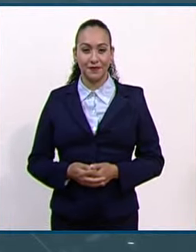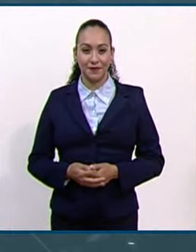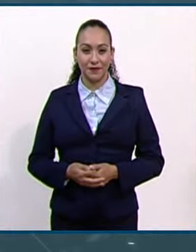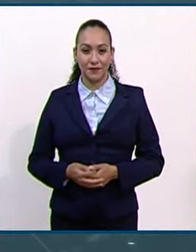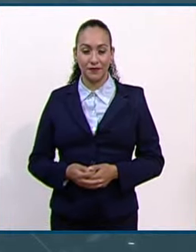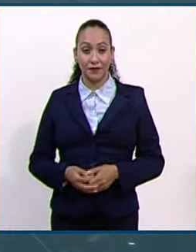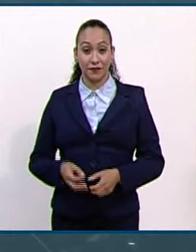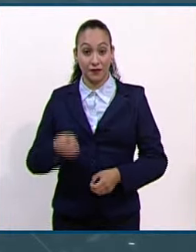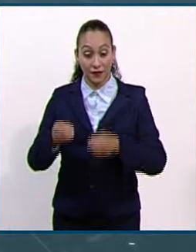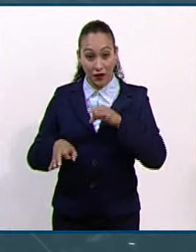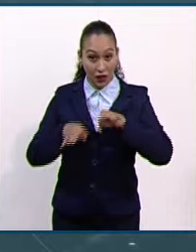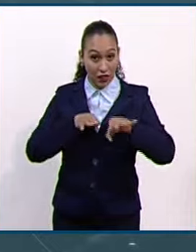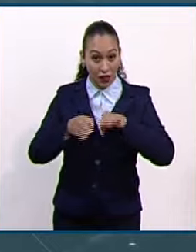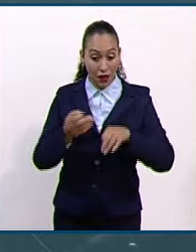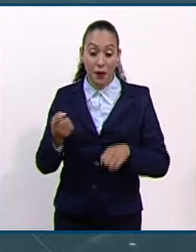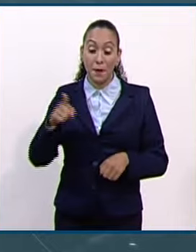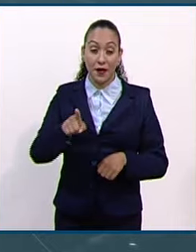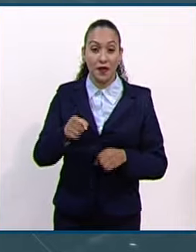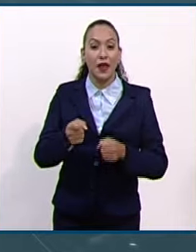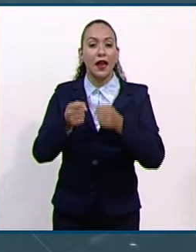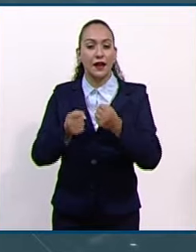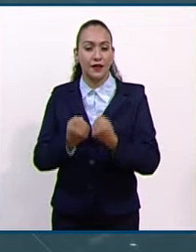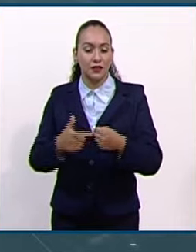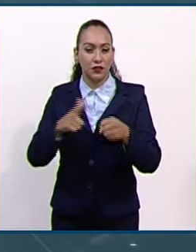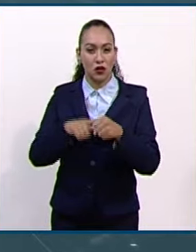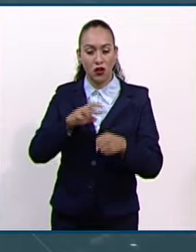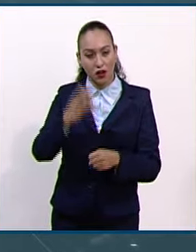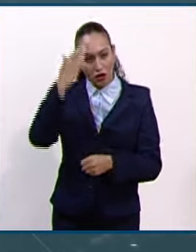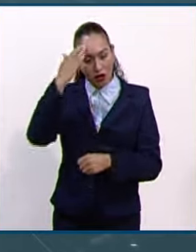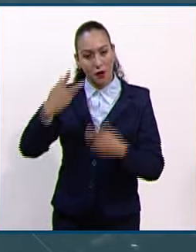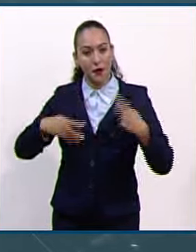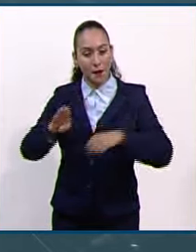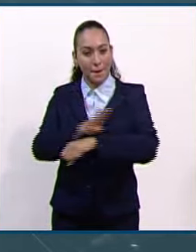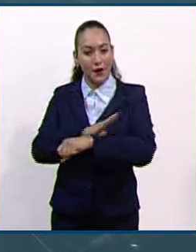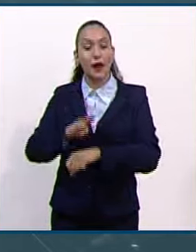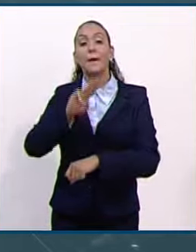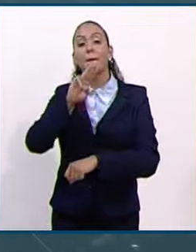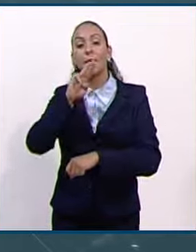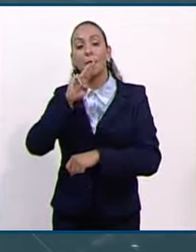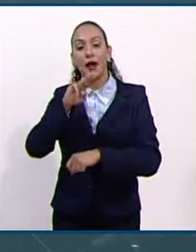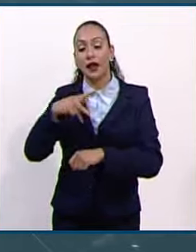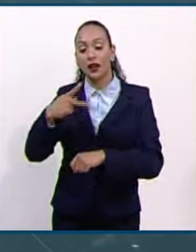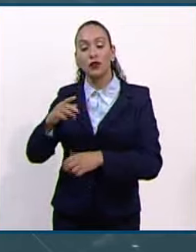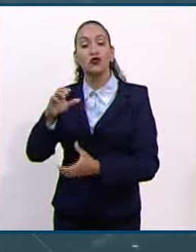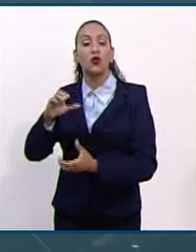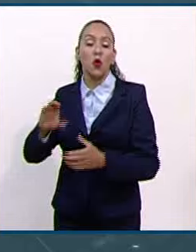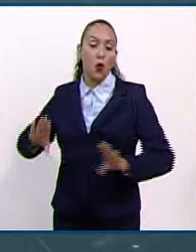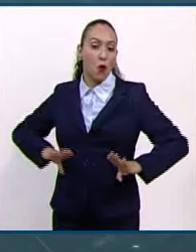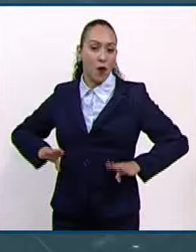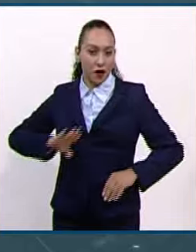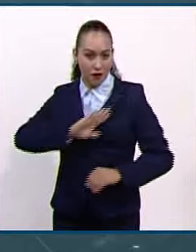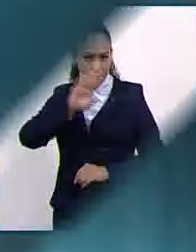Tribunal Laboral ordena al Seguro Social reconocer como beneficiaria a madre de trabajador fallecido.